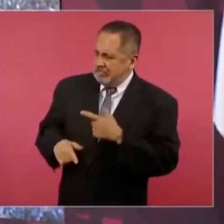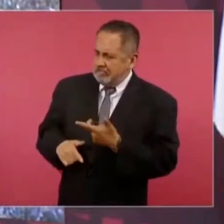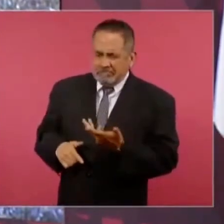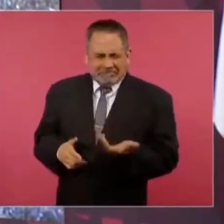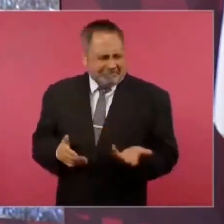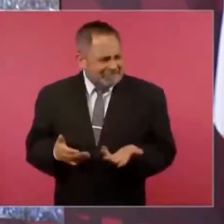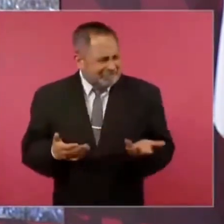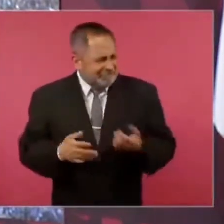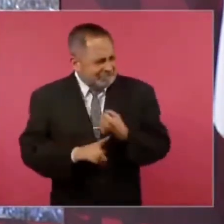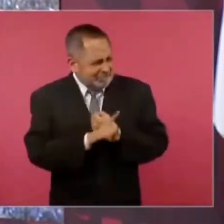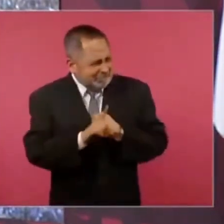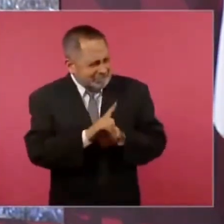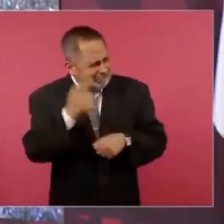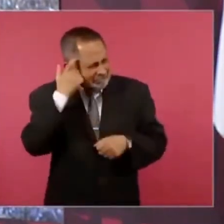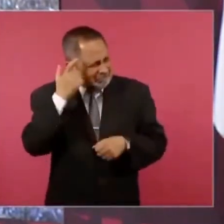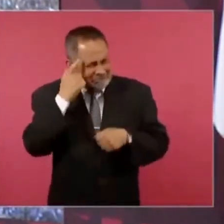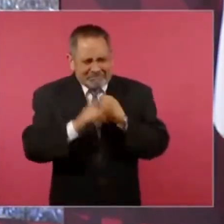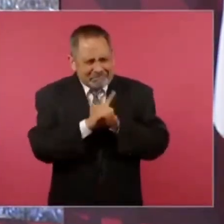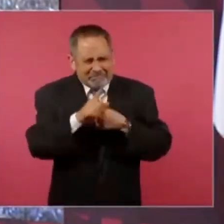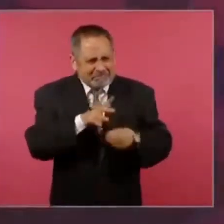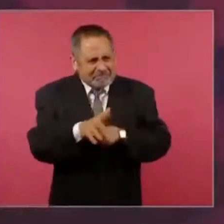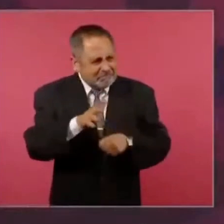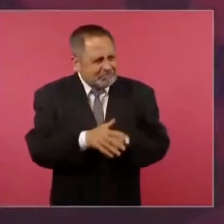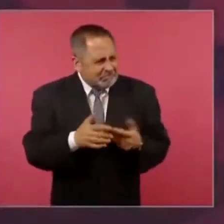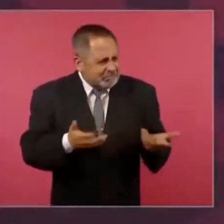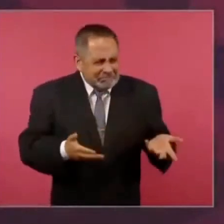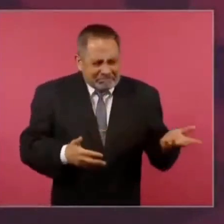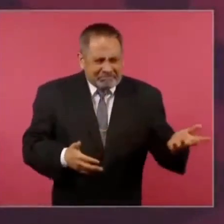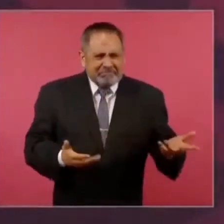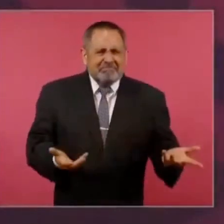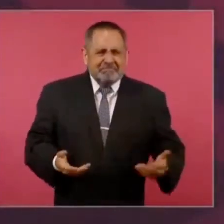¿De qué tipo de problemas?